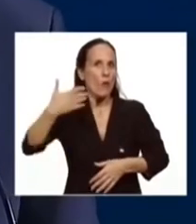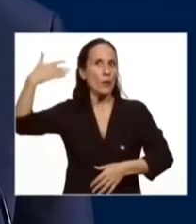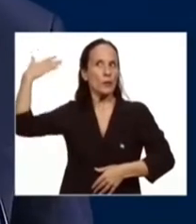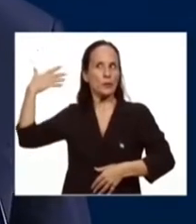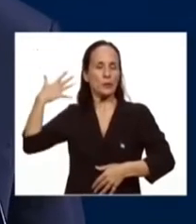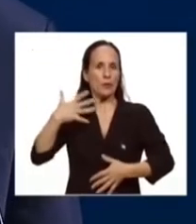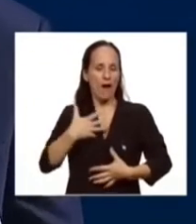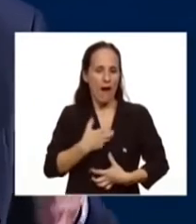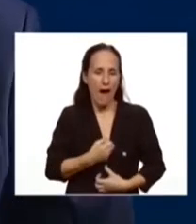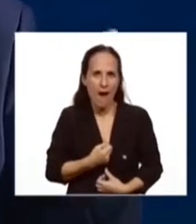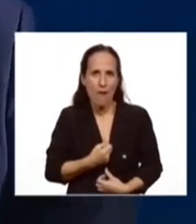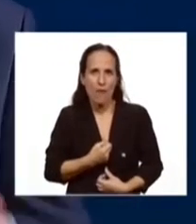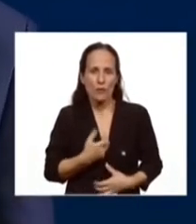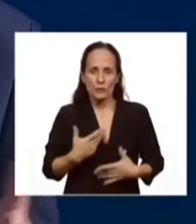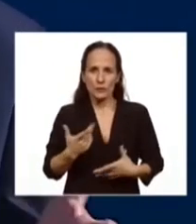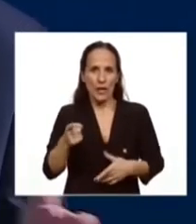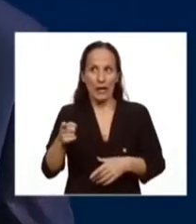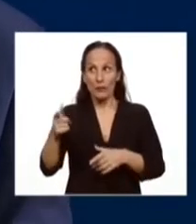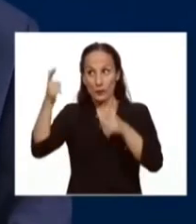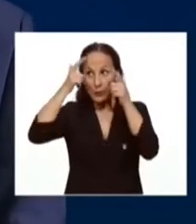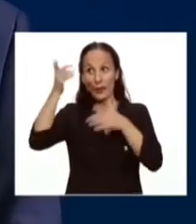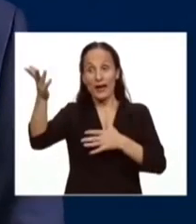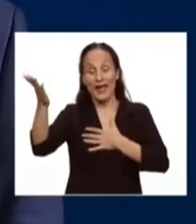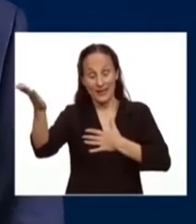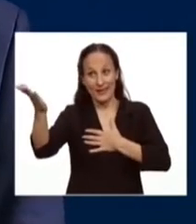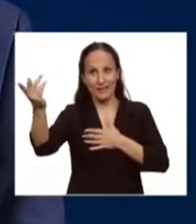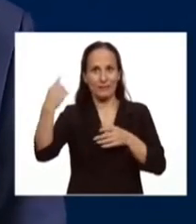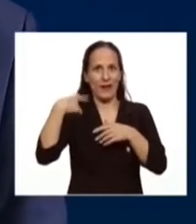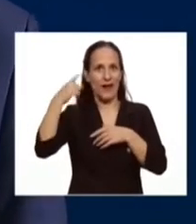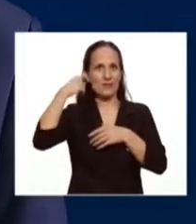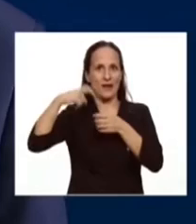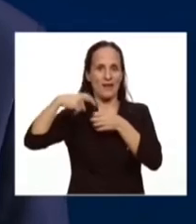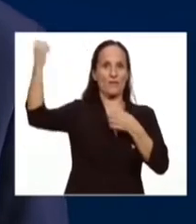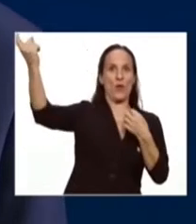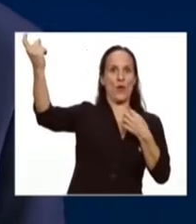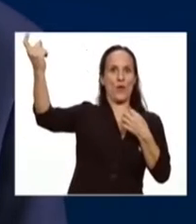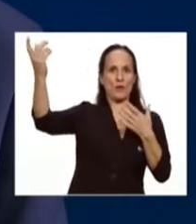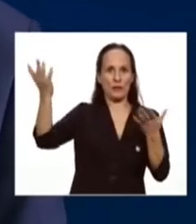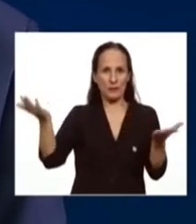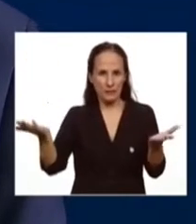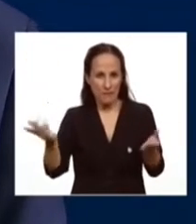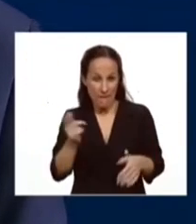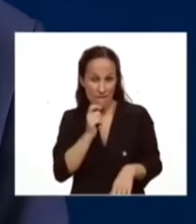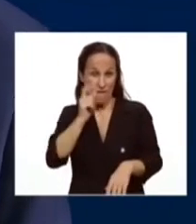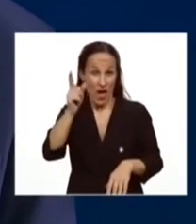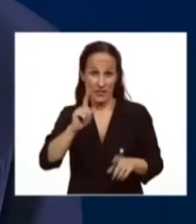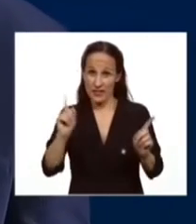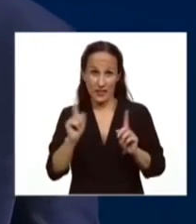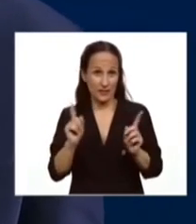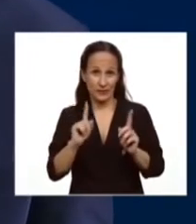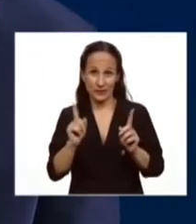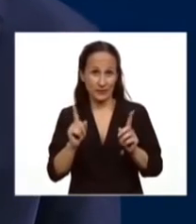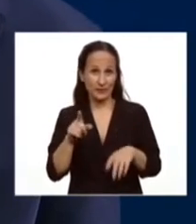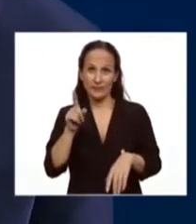de tomar la decisión, querido Rey, de separarse de España, porque nunca es fácil, no fue fácil en ese